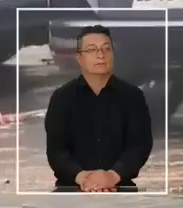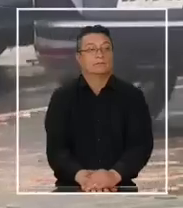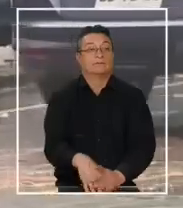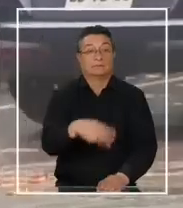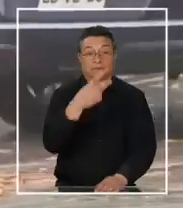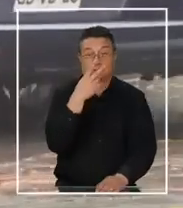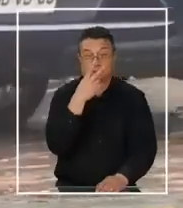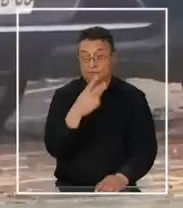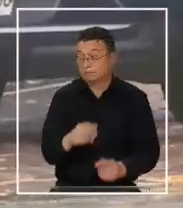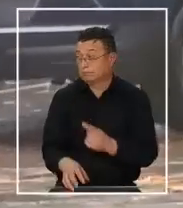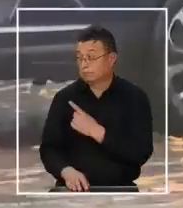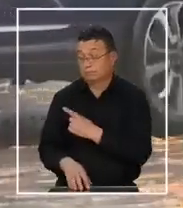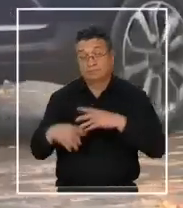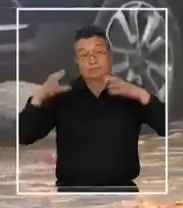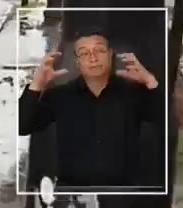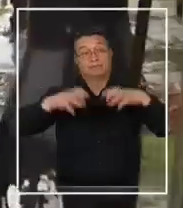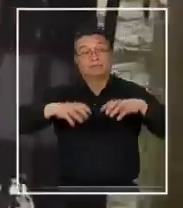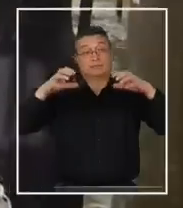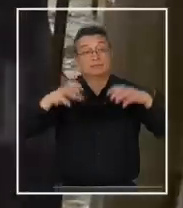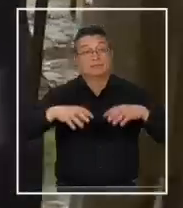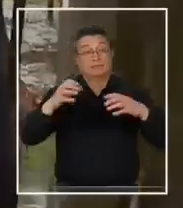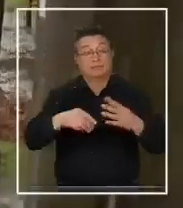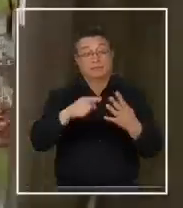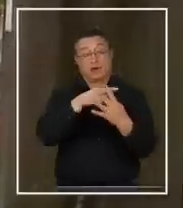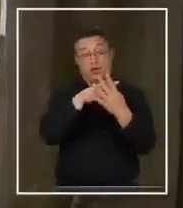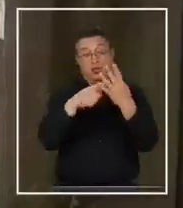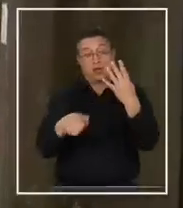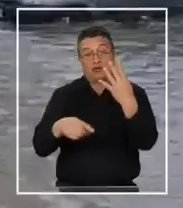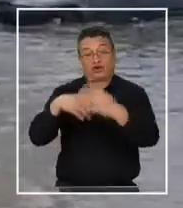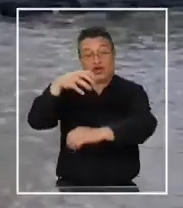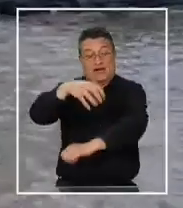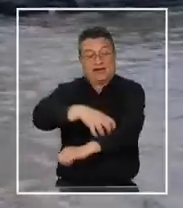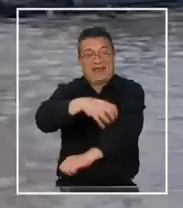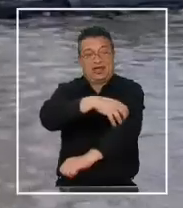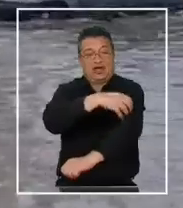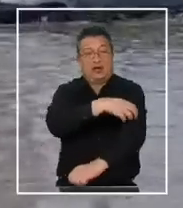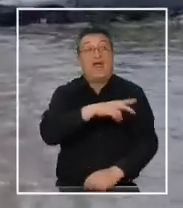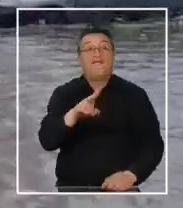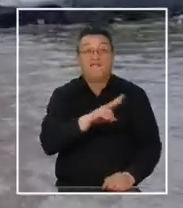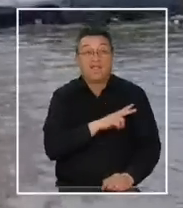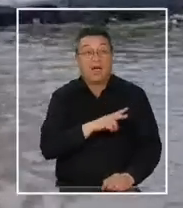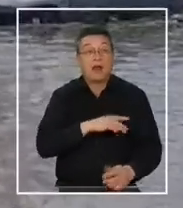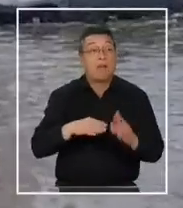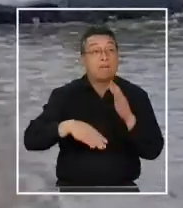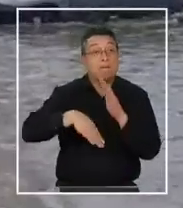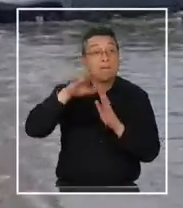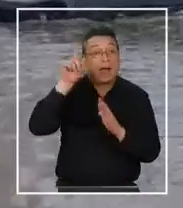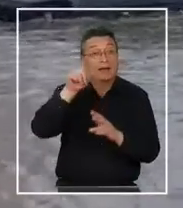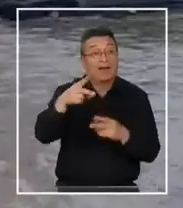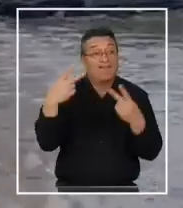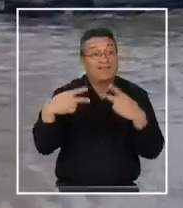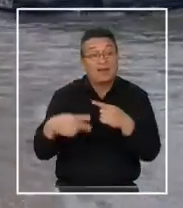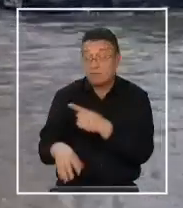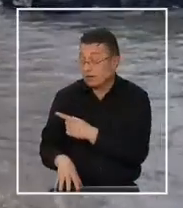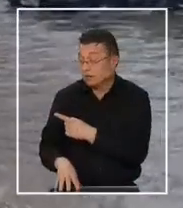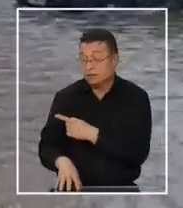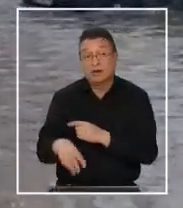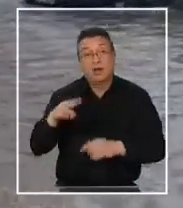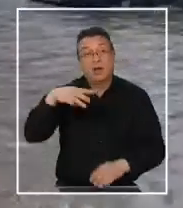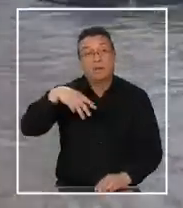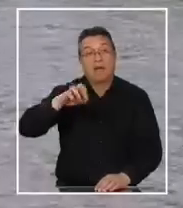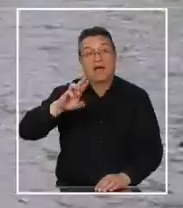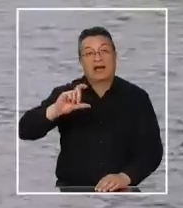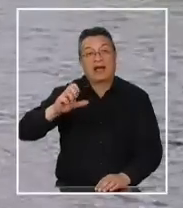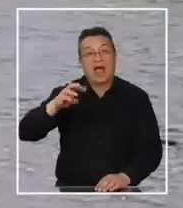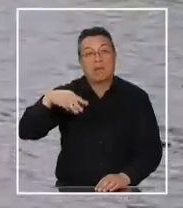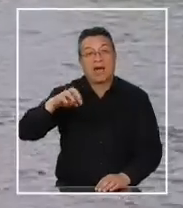son las imágenes que ilustran el sistema frontal que azota a cuatro regiones del país. En Viña del Mar, la postal más icónica se observó en el estero Marga